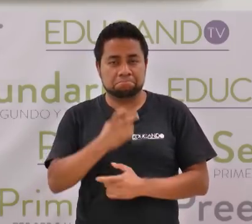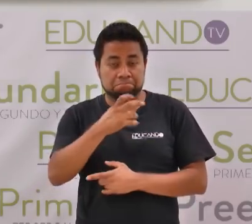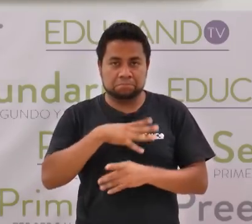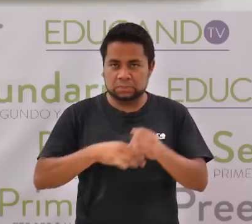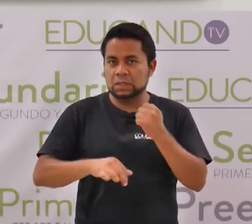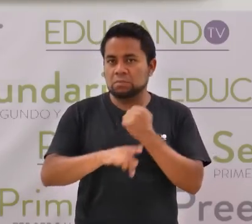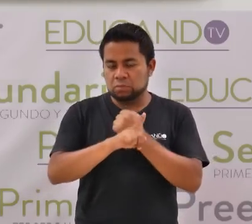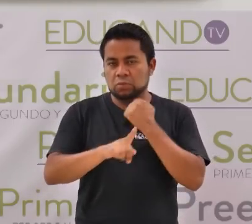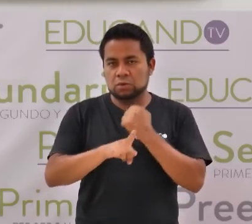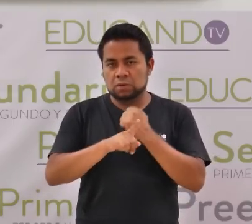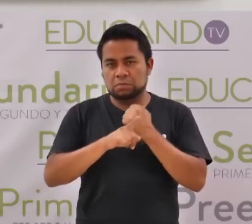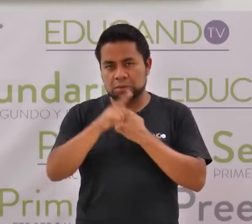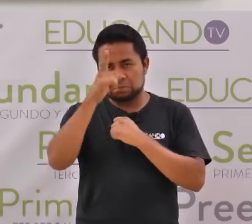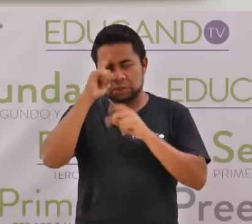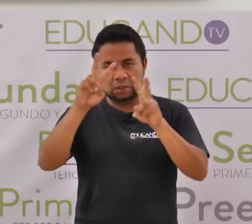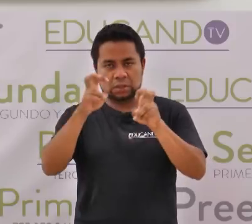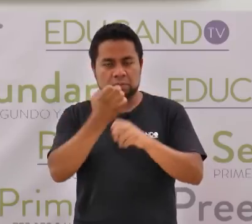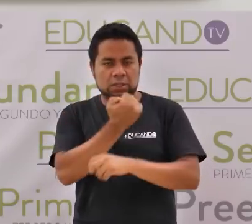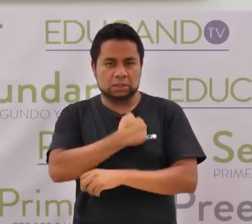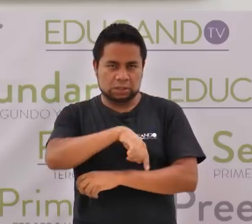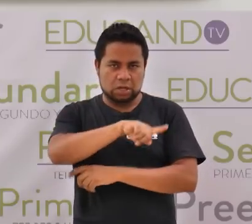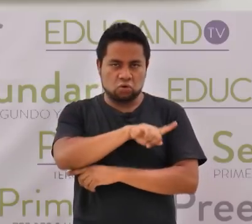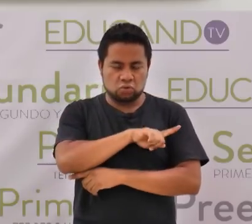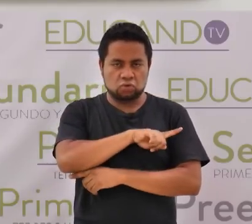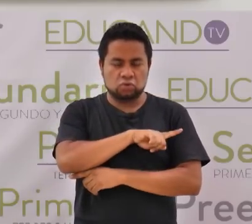Ese sería un problema de salud